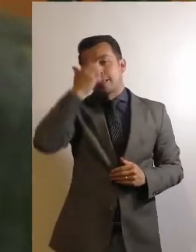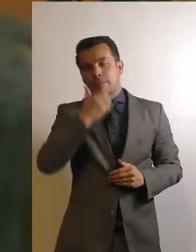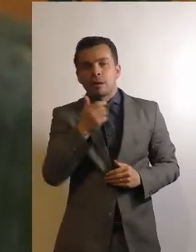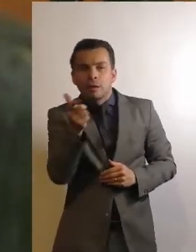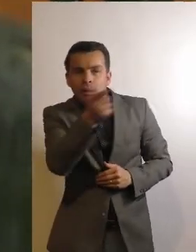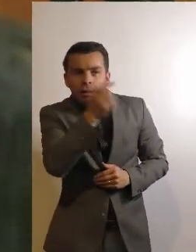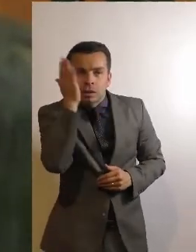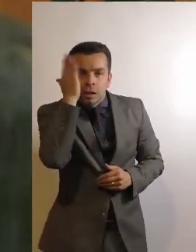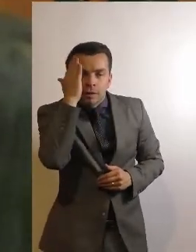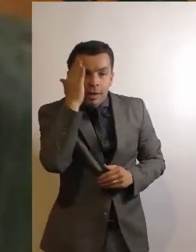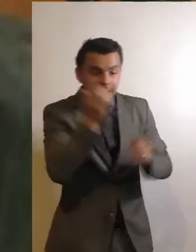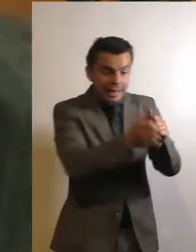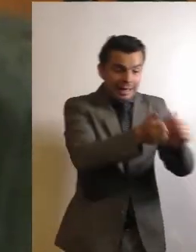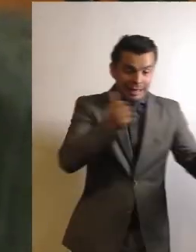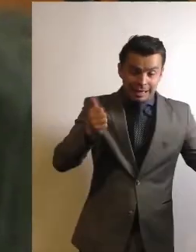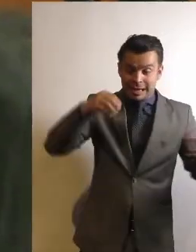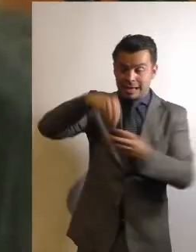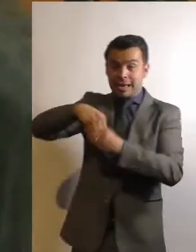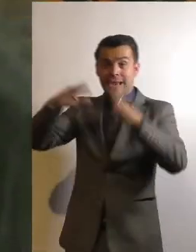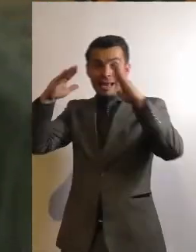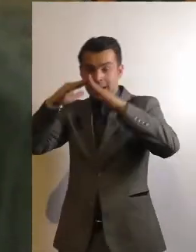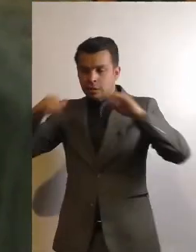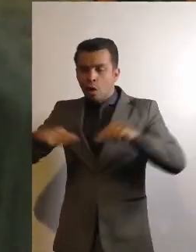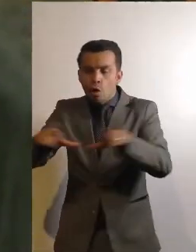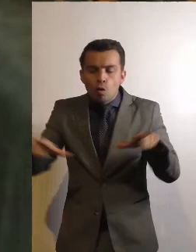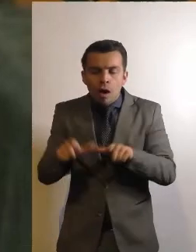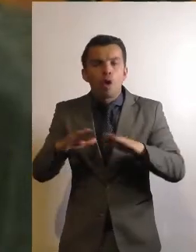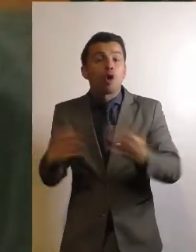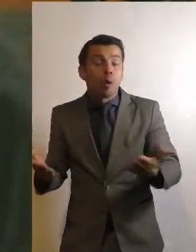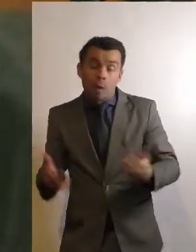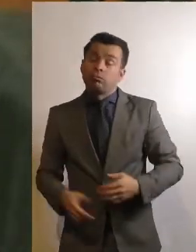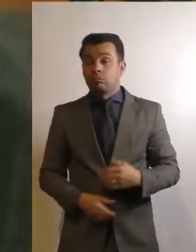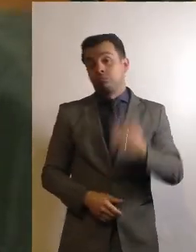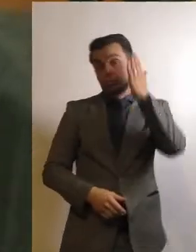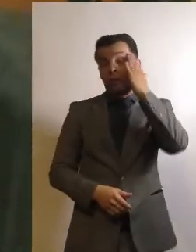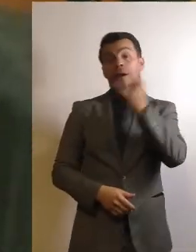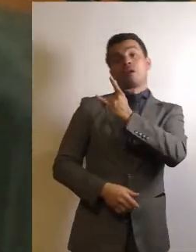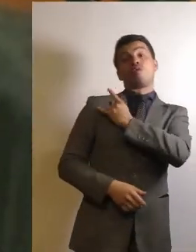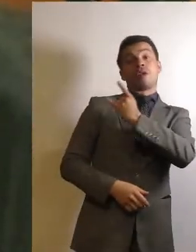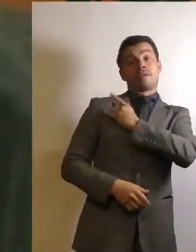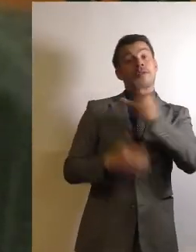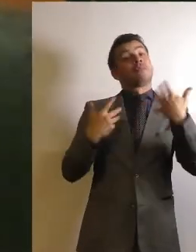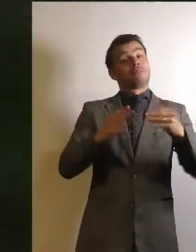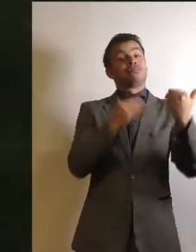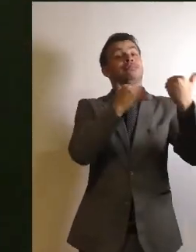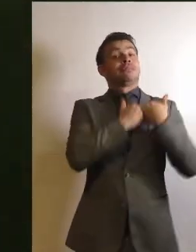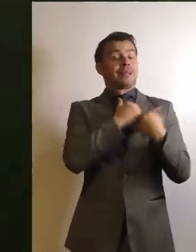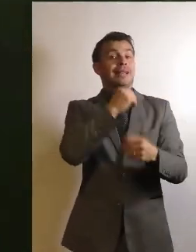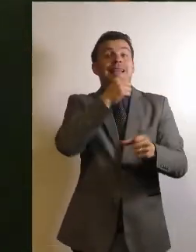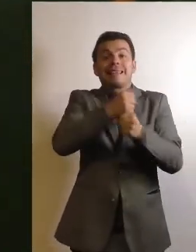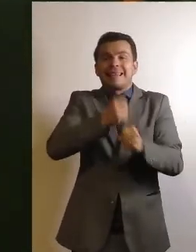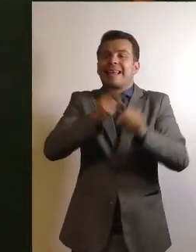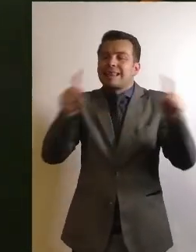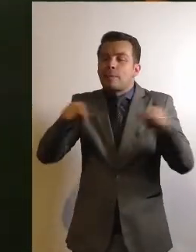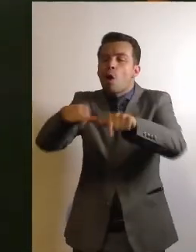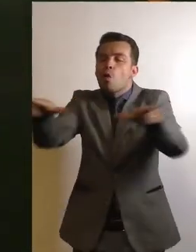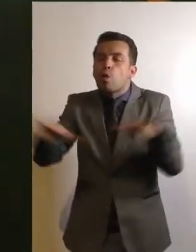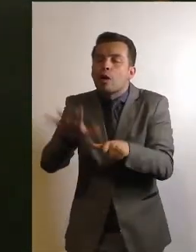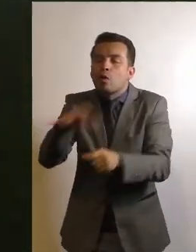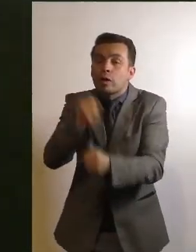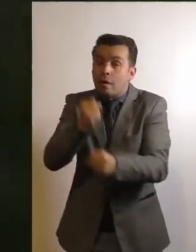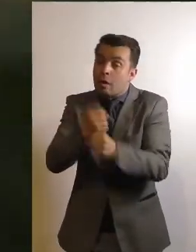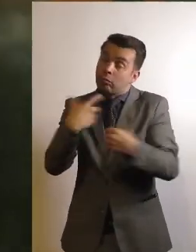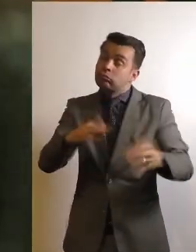los sitios de trabajo, porque naturalmente la universidad tiene una responsabilidad muy grande en ese sentido. A su